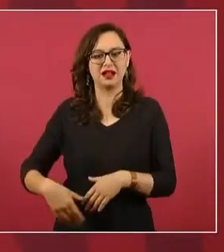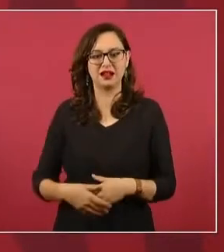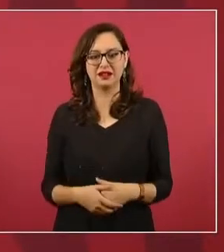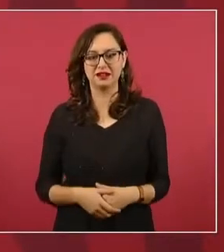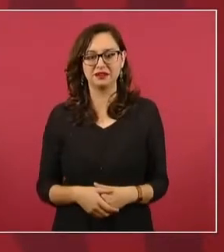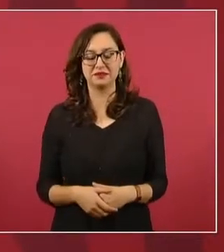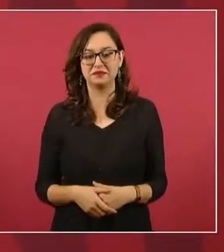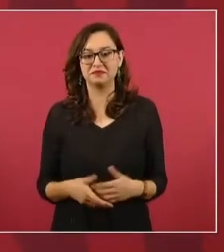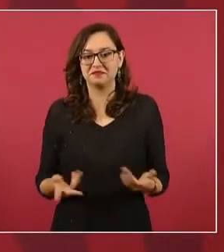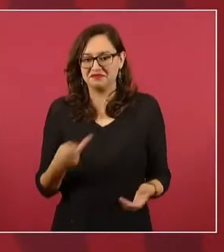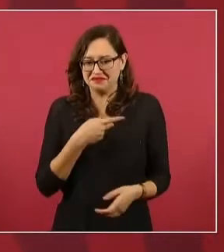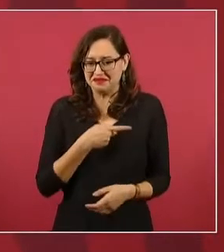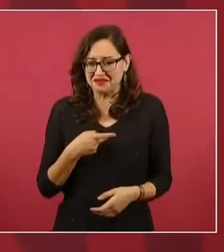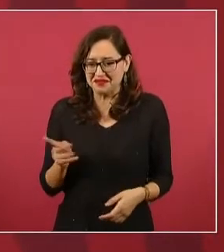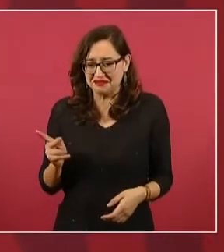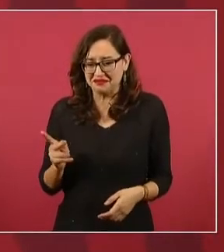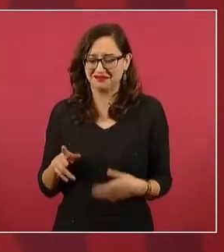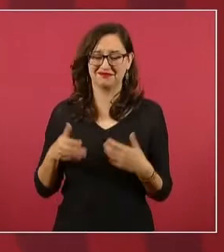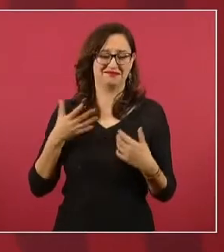de los pobres.